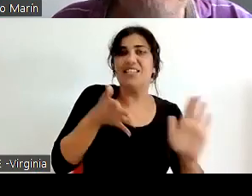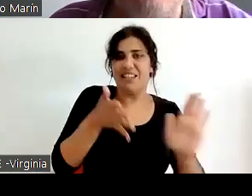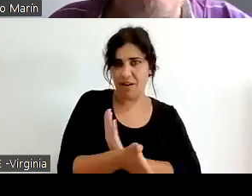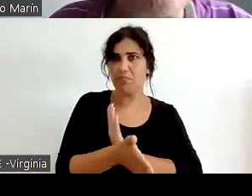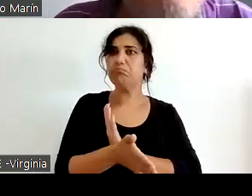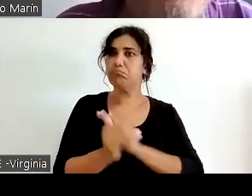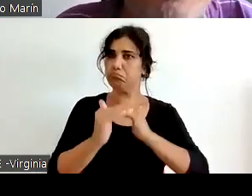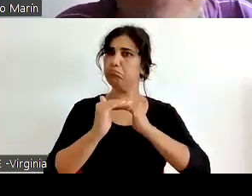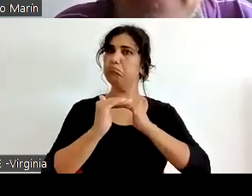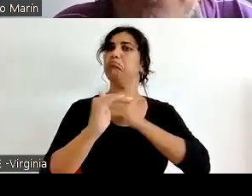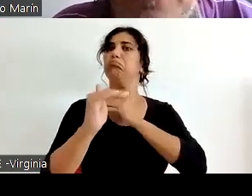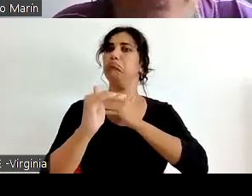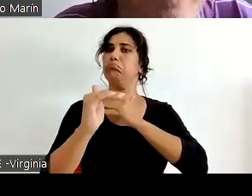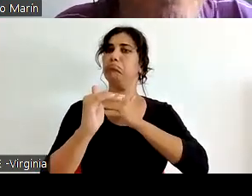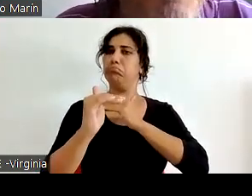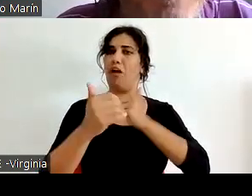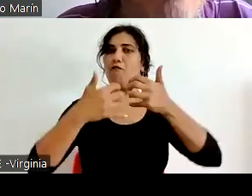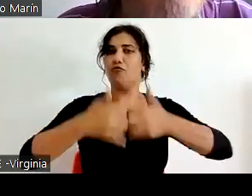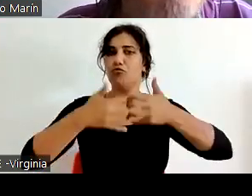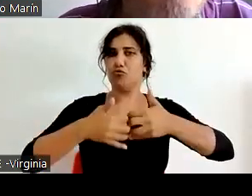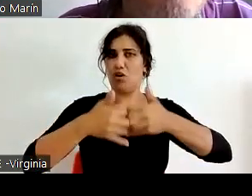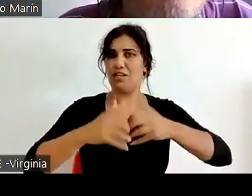mantener determinadas funciones.